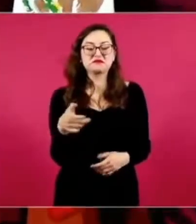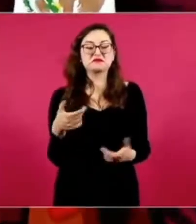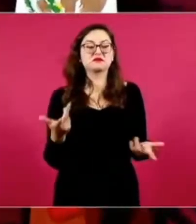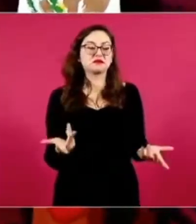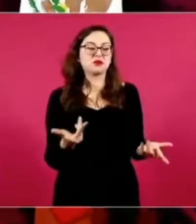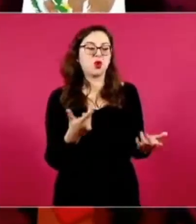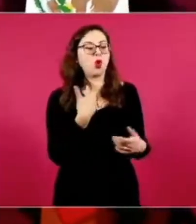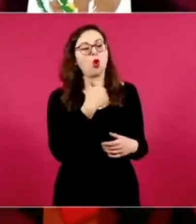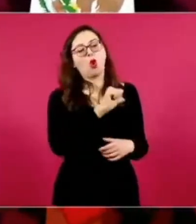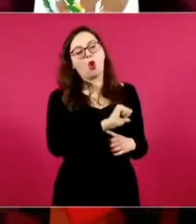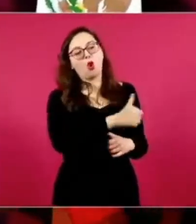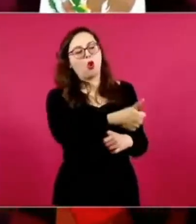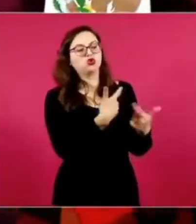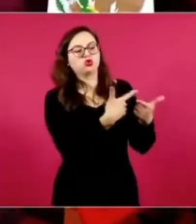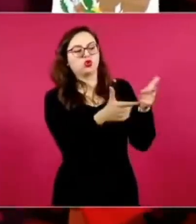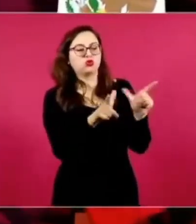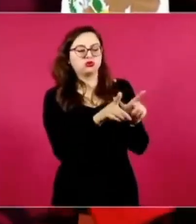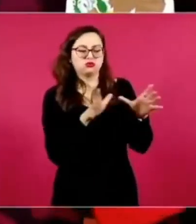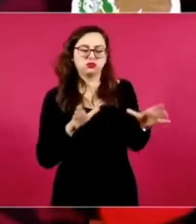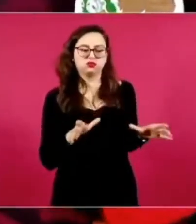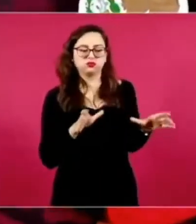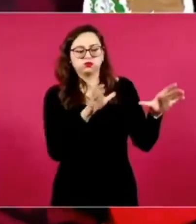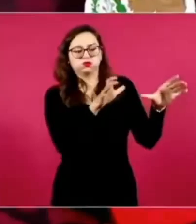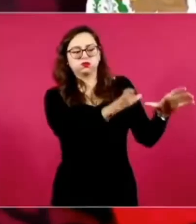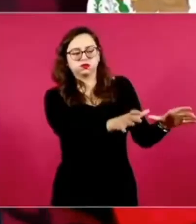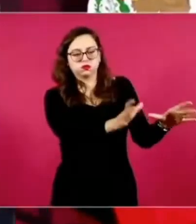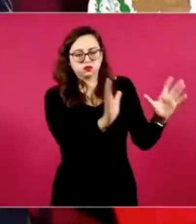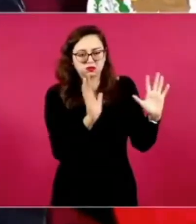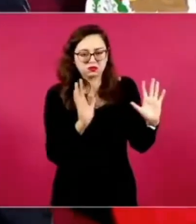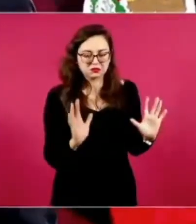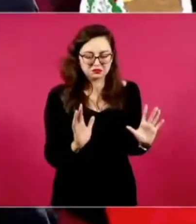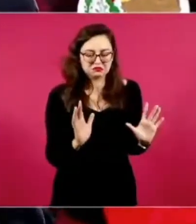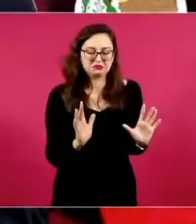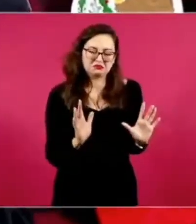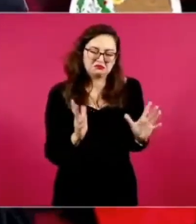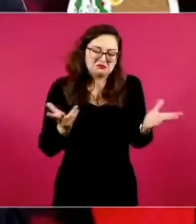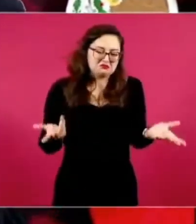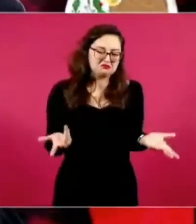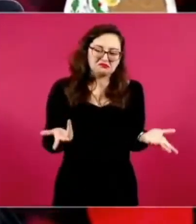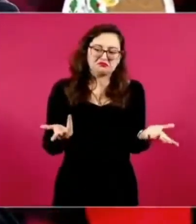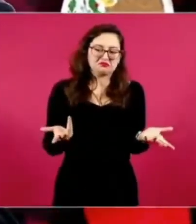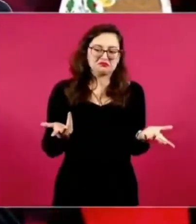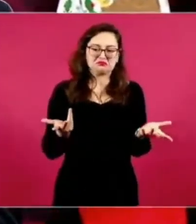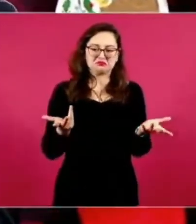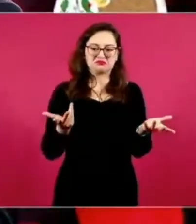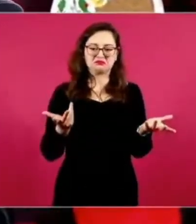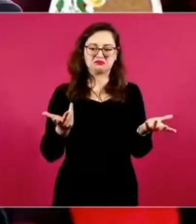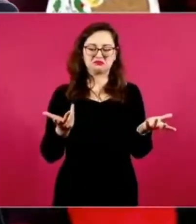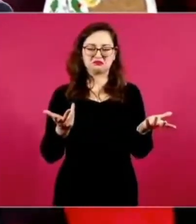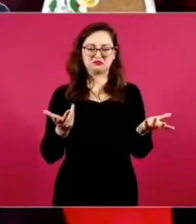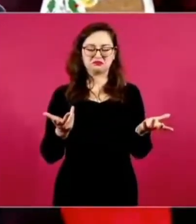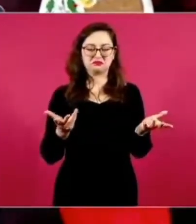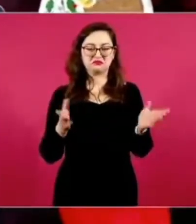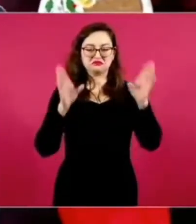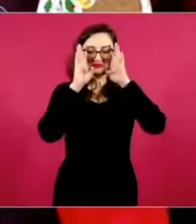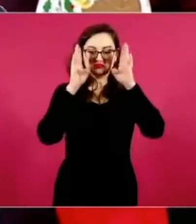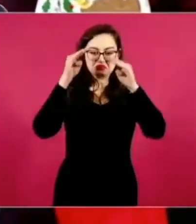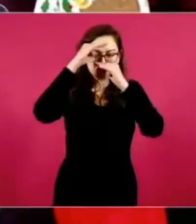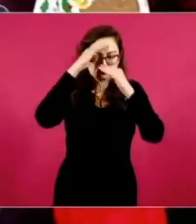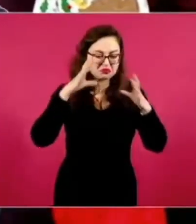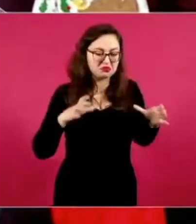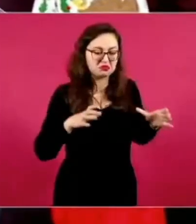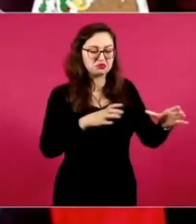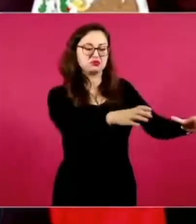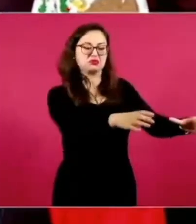pertenecen al bloque conservador,